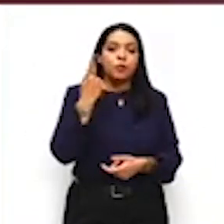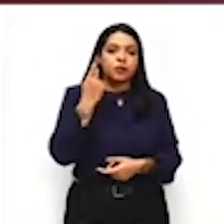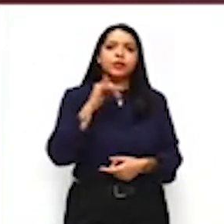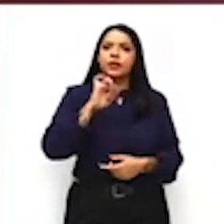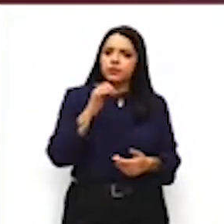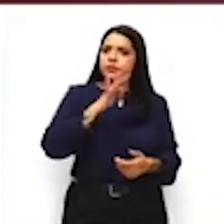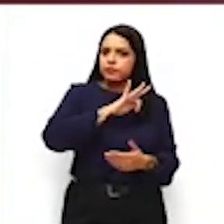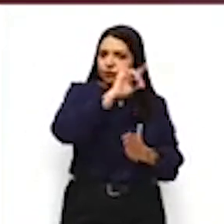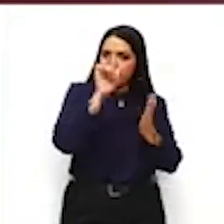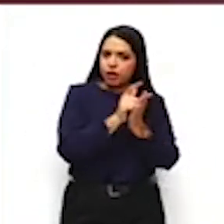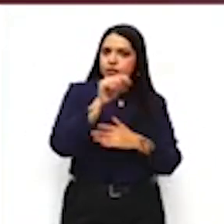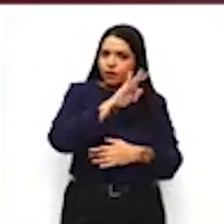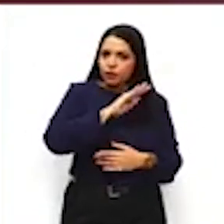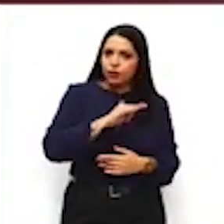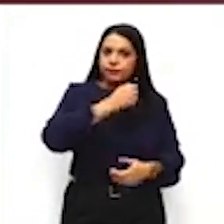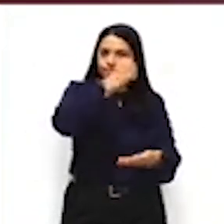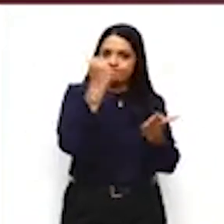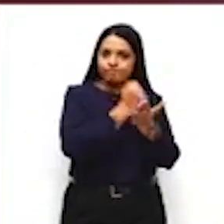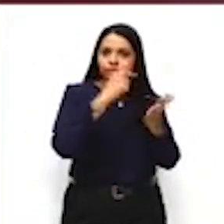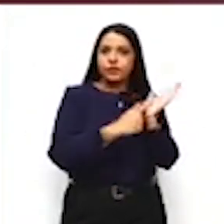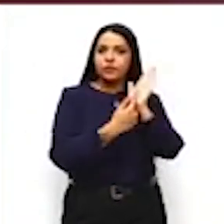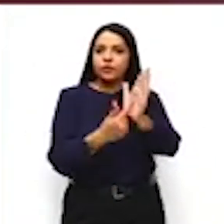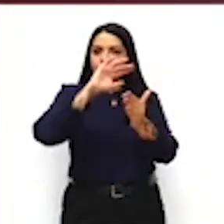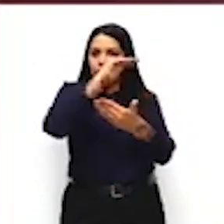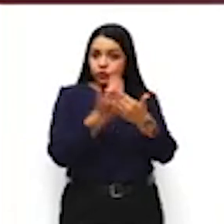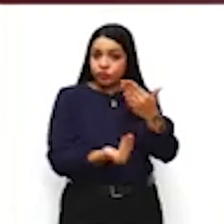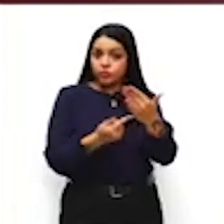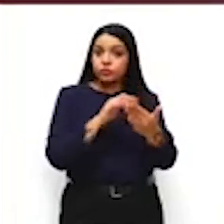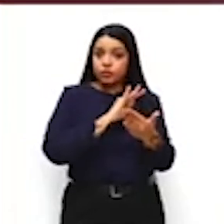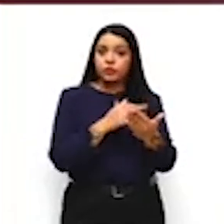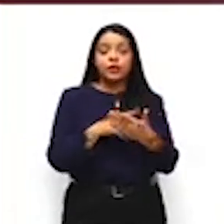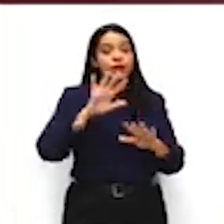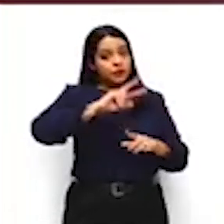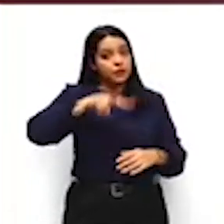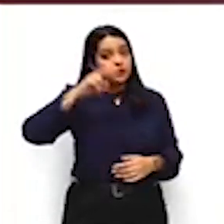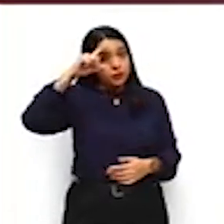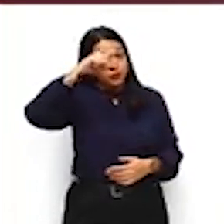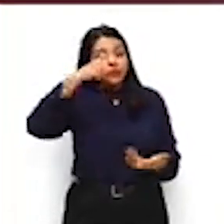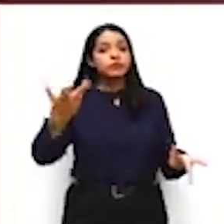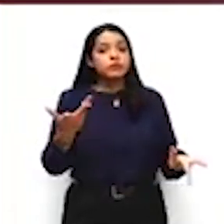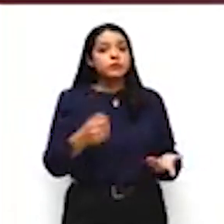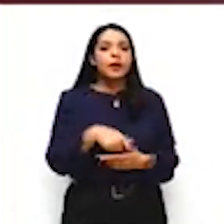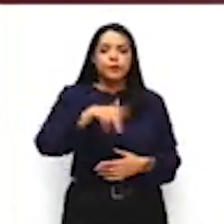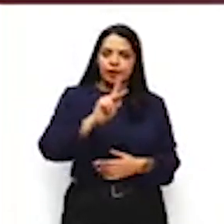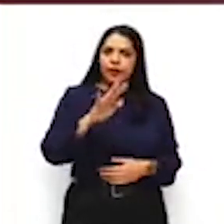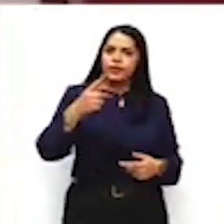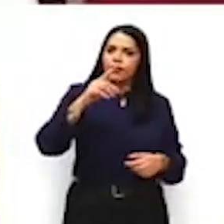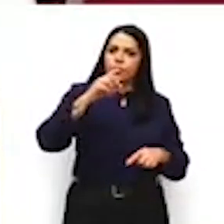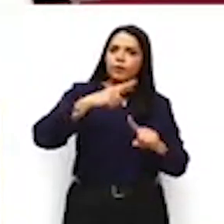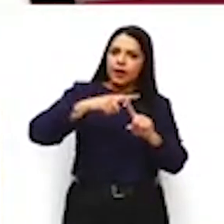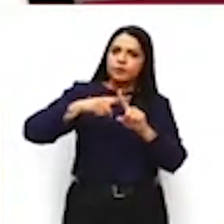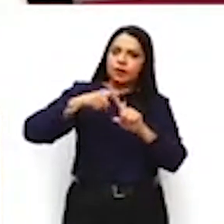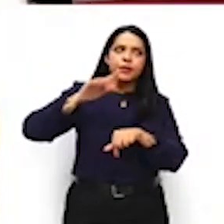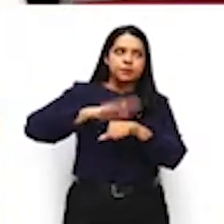reforma y se reformó nuestra Constitución, que miren que es difícil, pero hubo mayorías